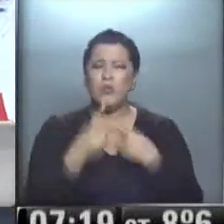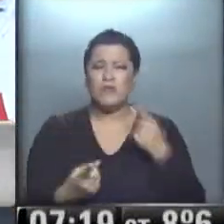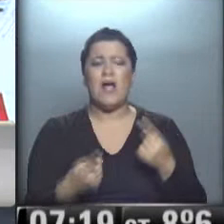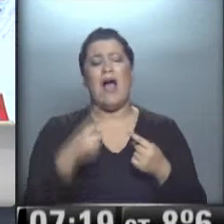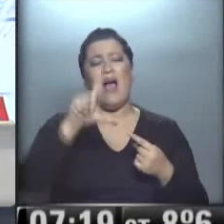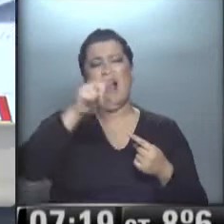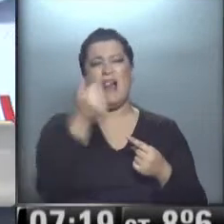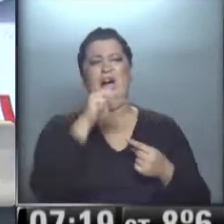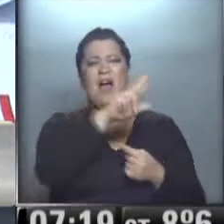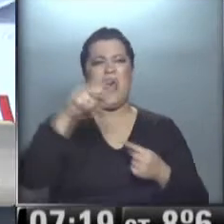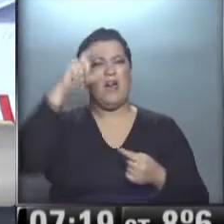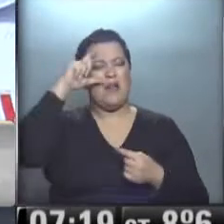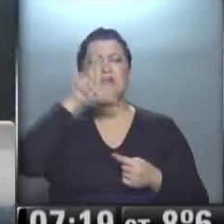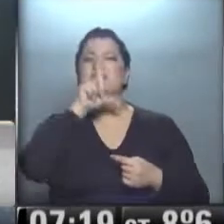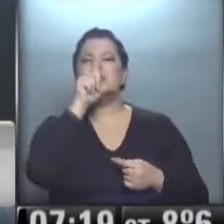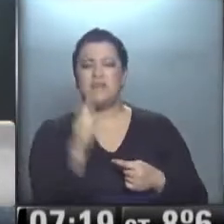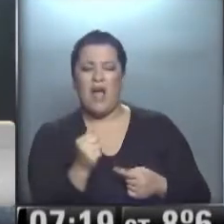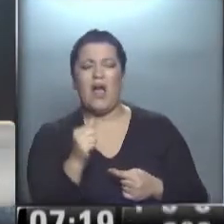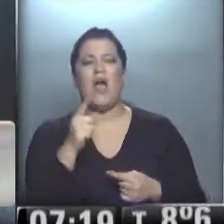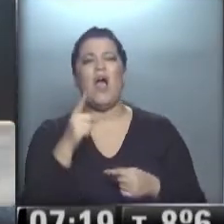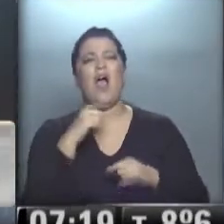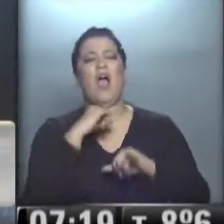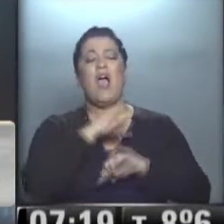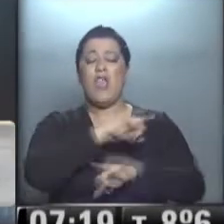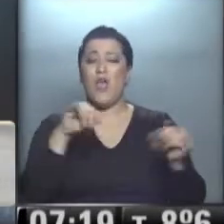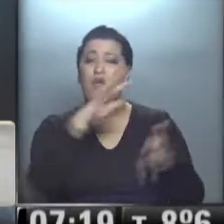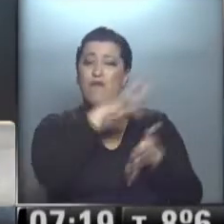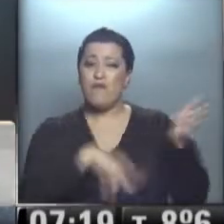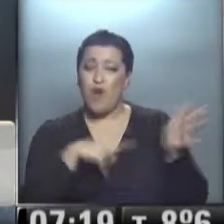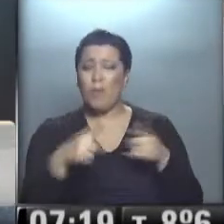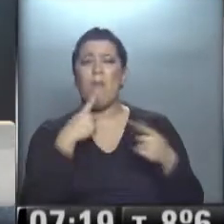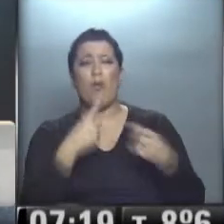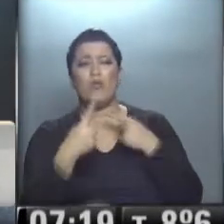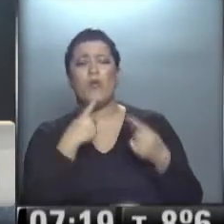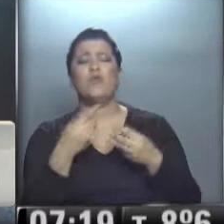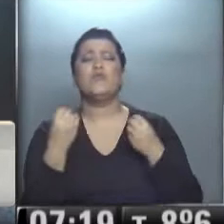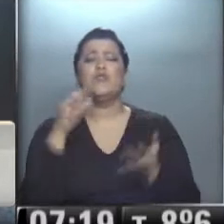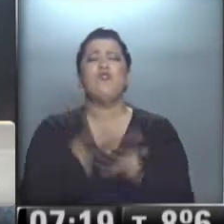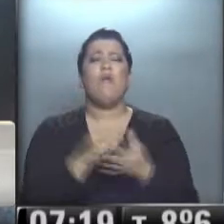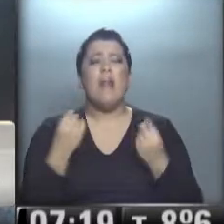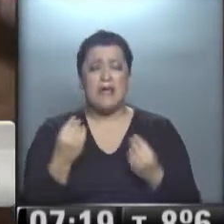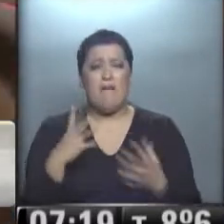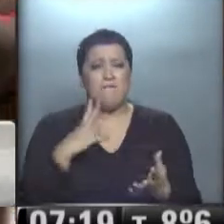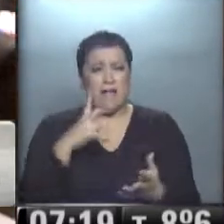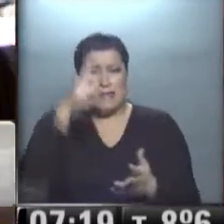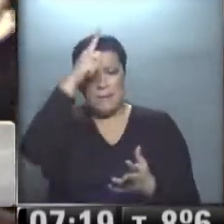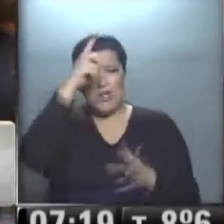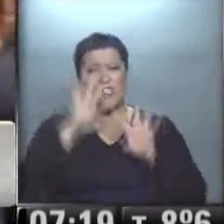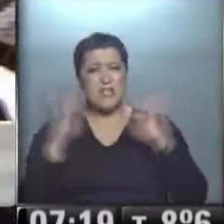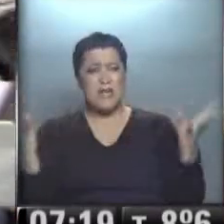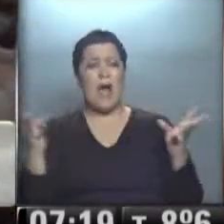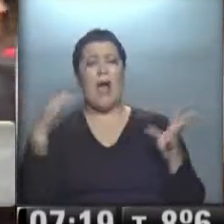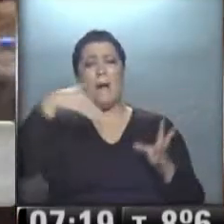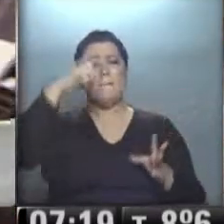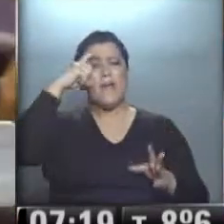Rodríguez Larreta durante la presentación de su informe de gestión, la más reiterada tuvo que ver con la falta de acción de la Policía Metropolitana